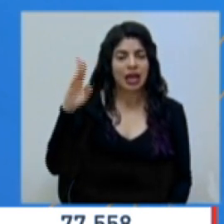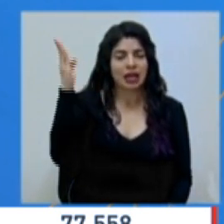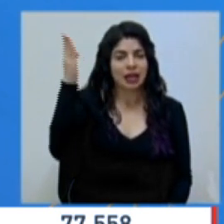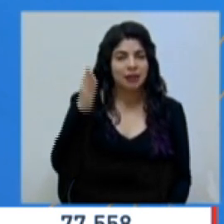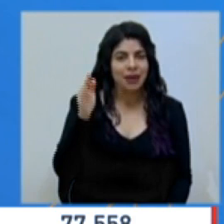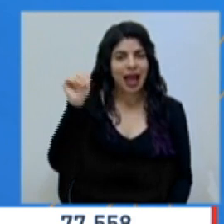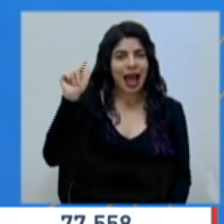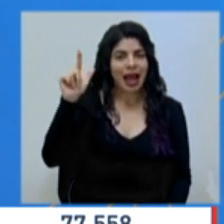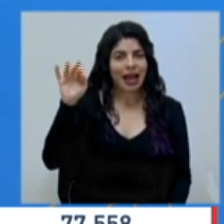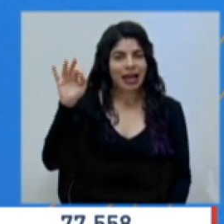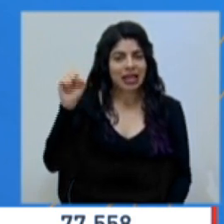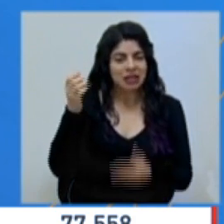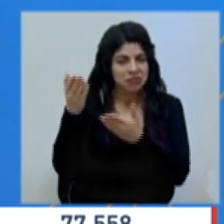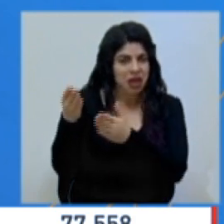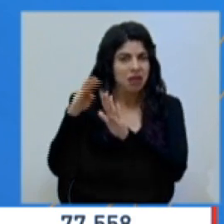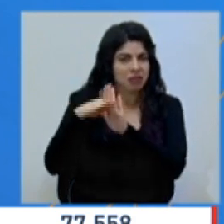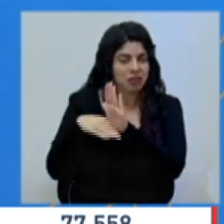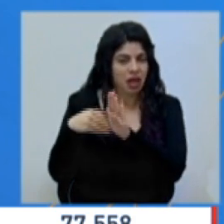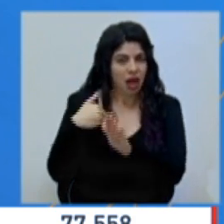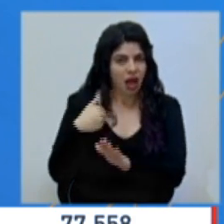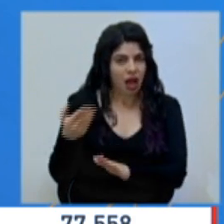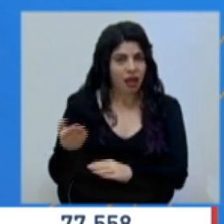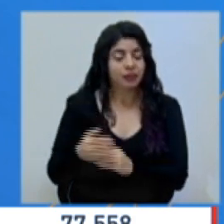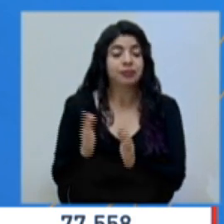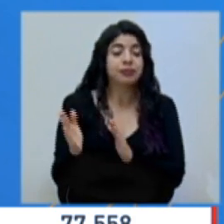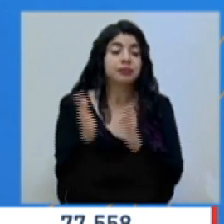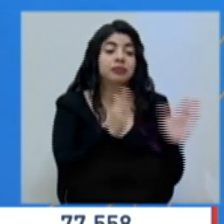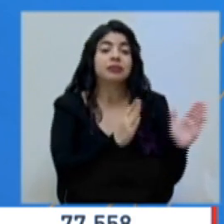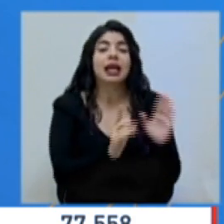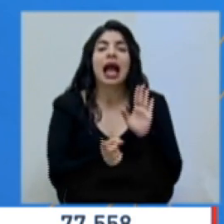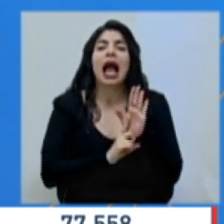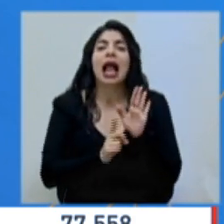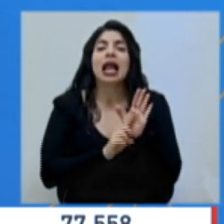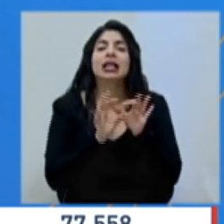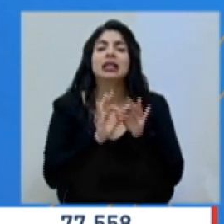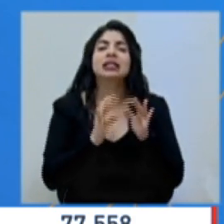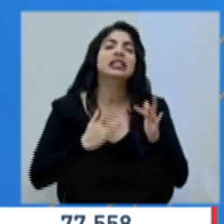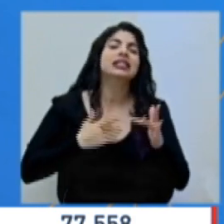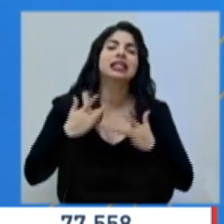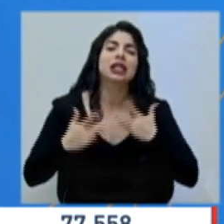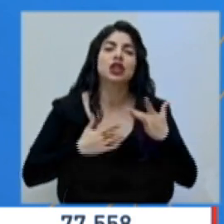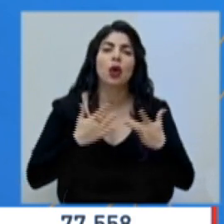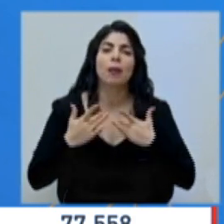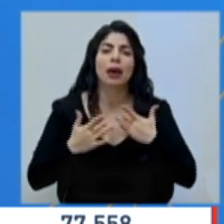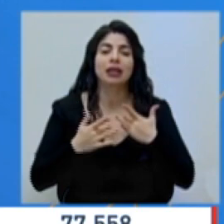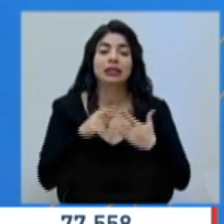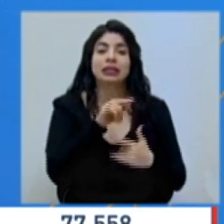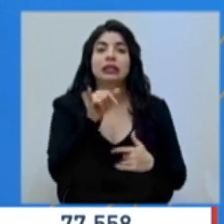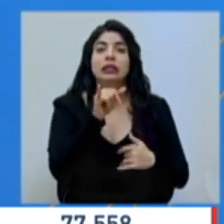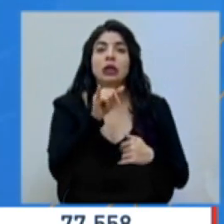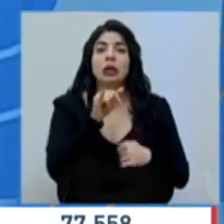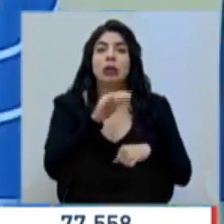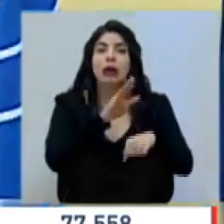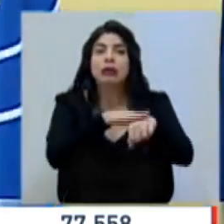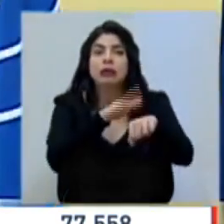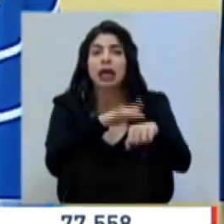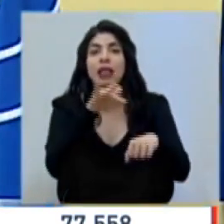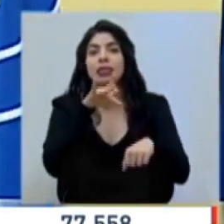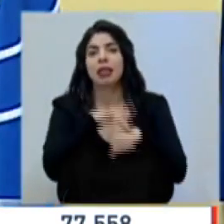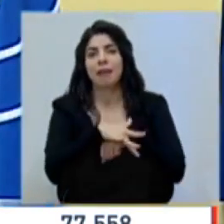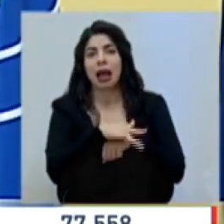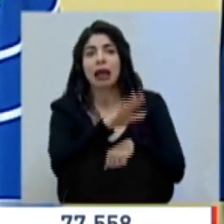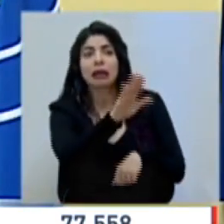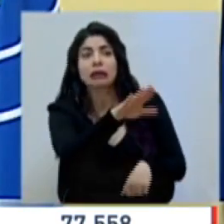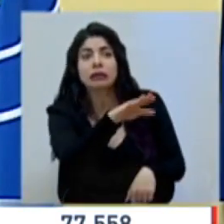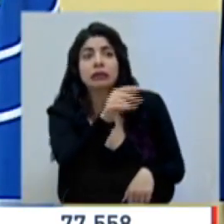presidencia.go.cr/alertas. En cuanto a la alerta sindrómica, que la consideramos una advertencia temprana por la